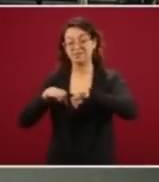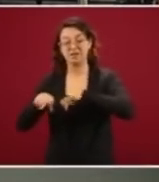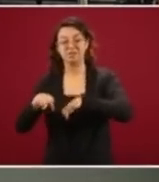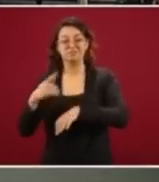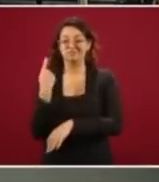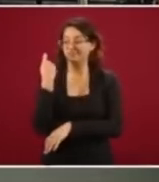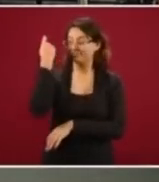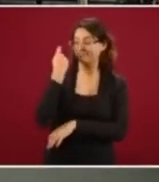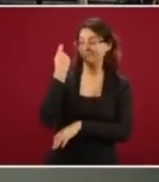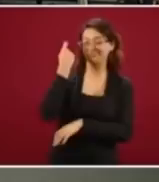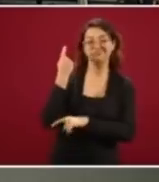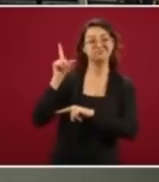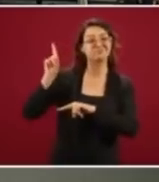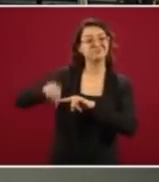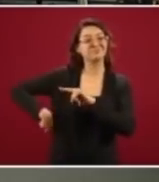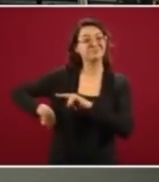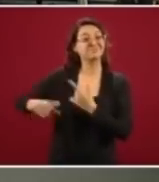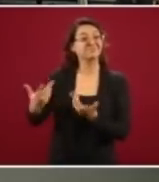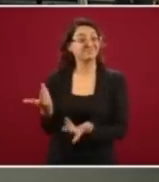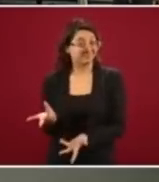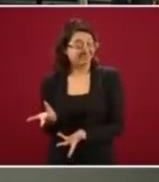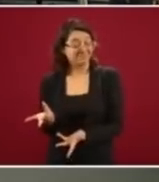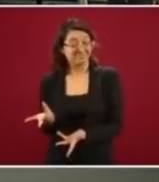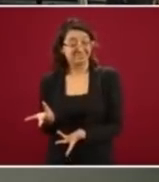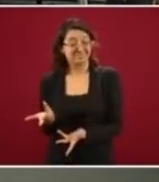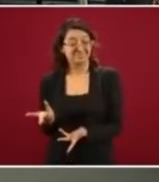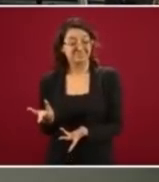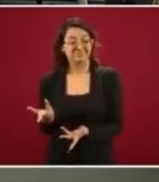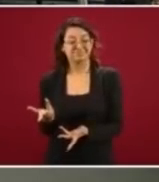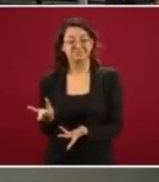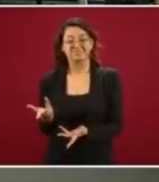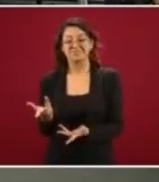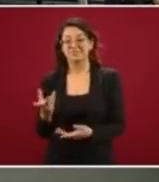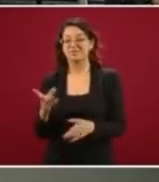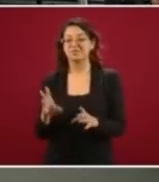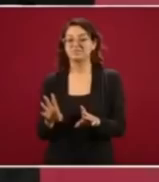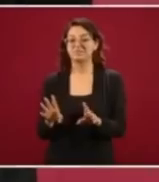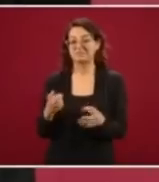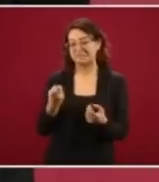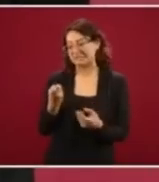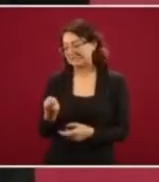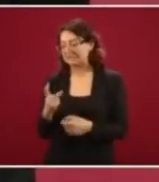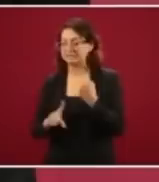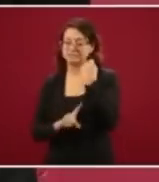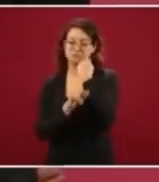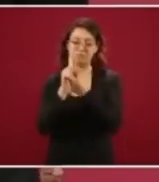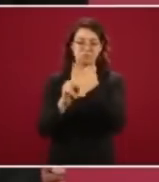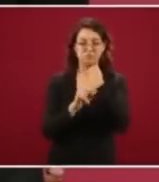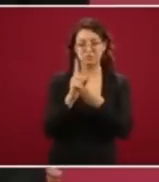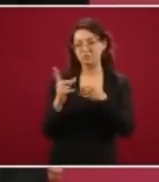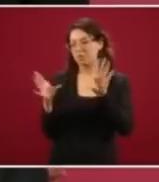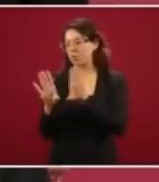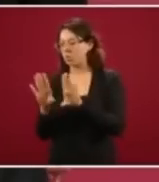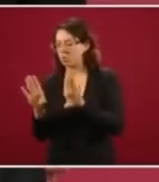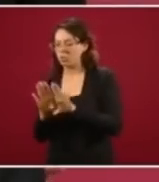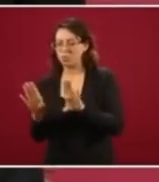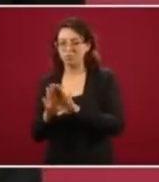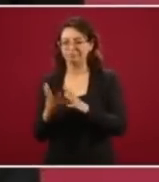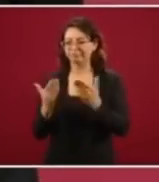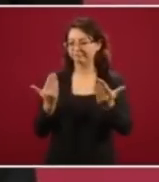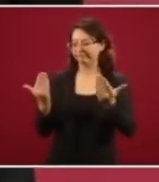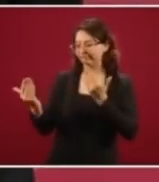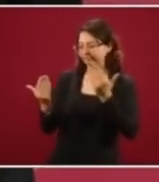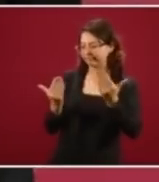dejarían de recibir sus pensiones. Entonces, estamos viendo, digamos, la problemática de